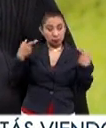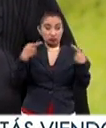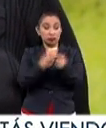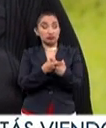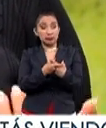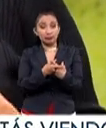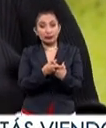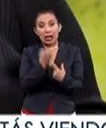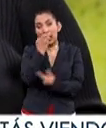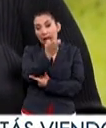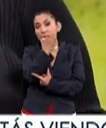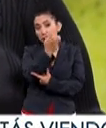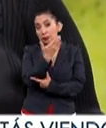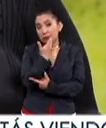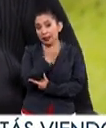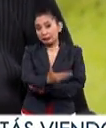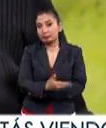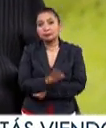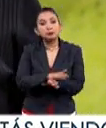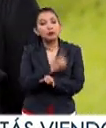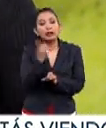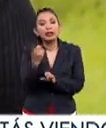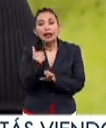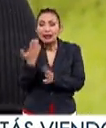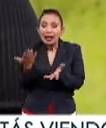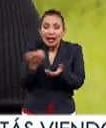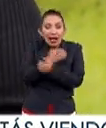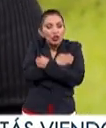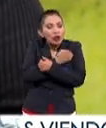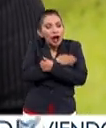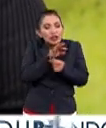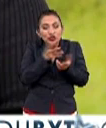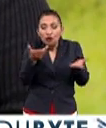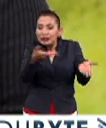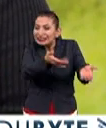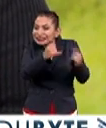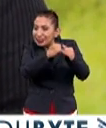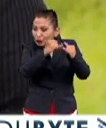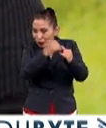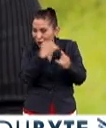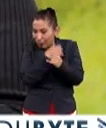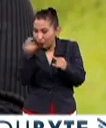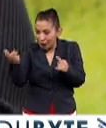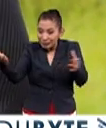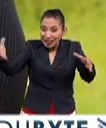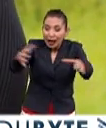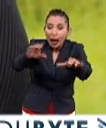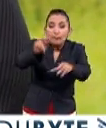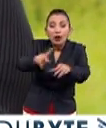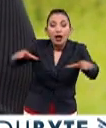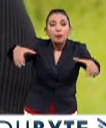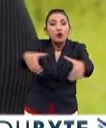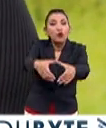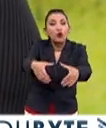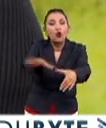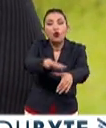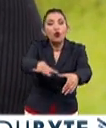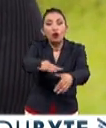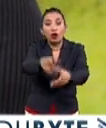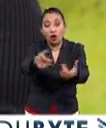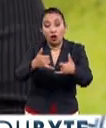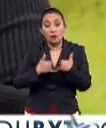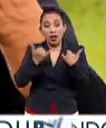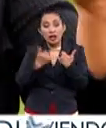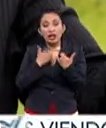jóvenes. Eso es bueno, porque acerca la institución educativa al pueblo. Entonces,